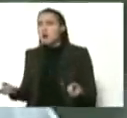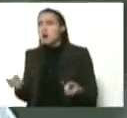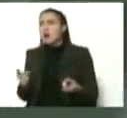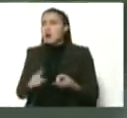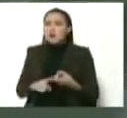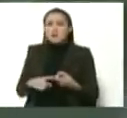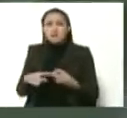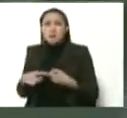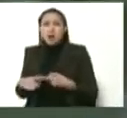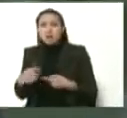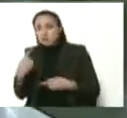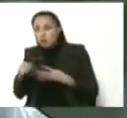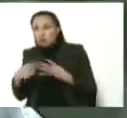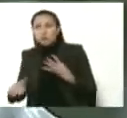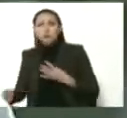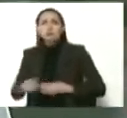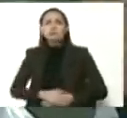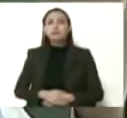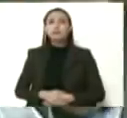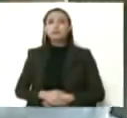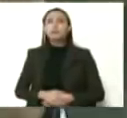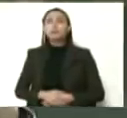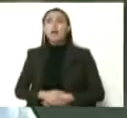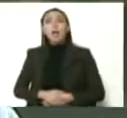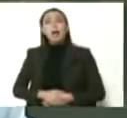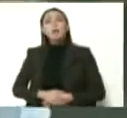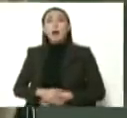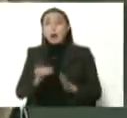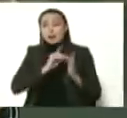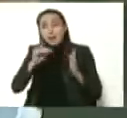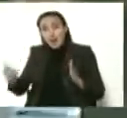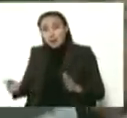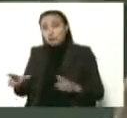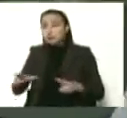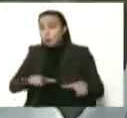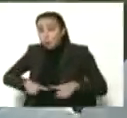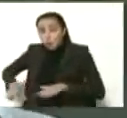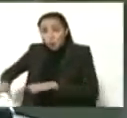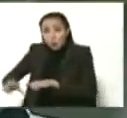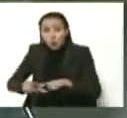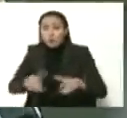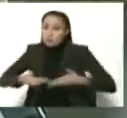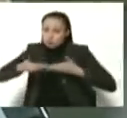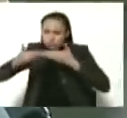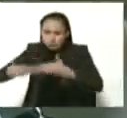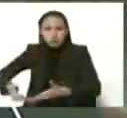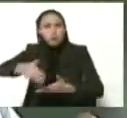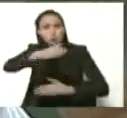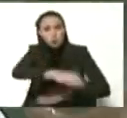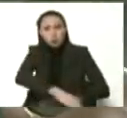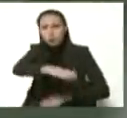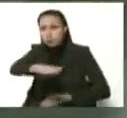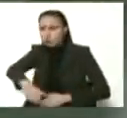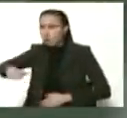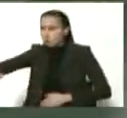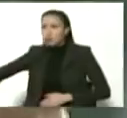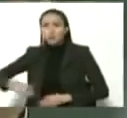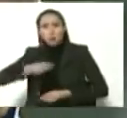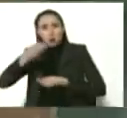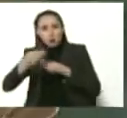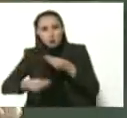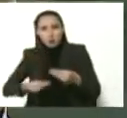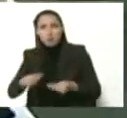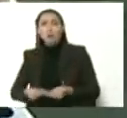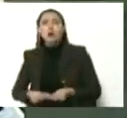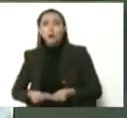palo, ¿verdad? Más bien cediendo estos derechos, estos espacios, a los niños y las niñas que en actividades de pequeño formato